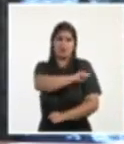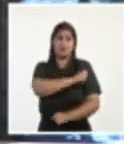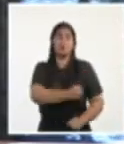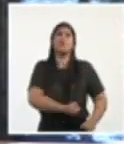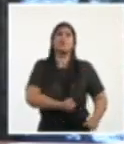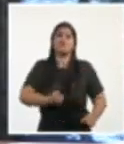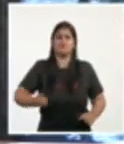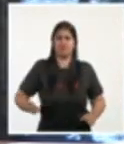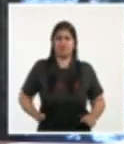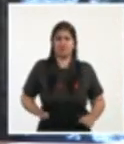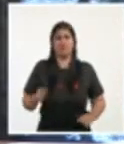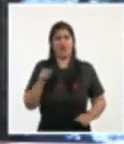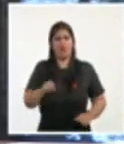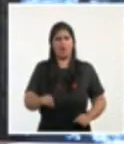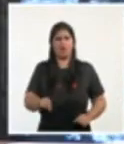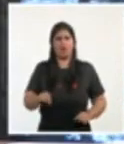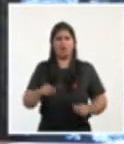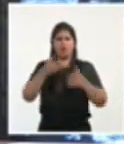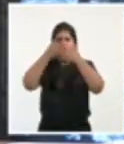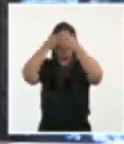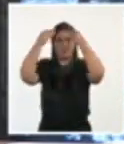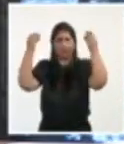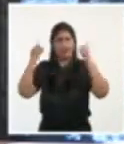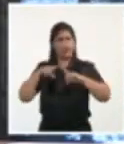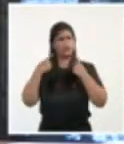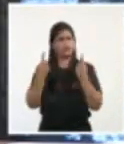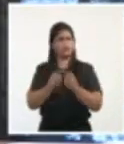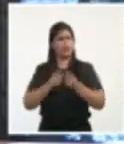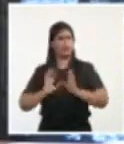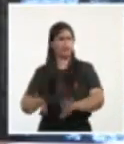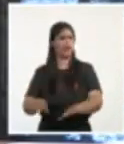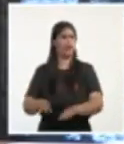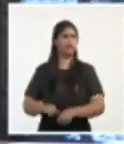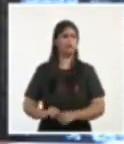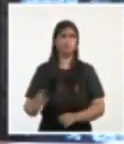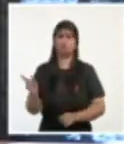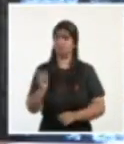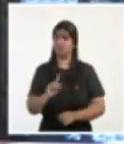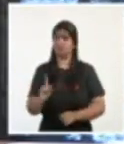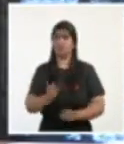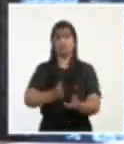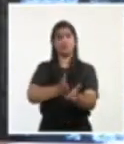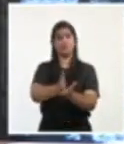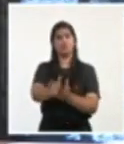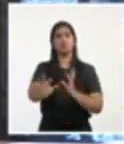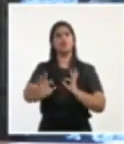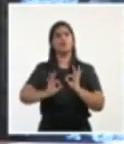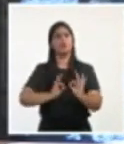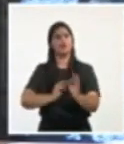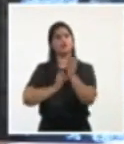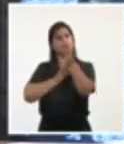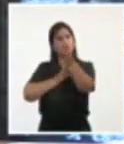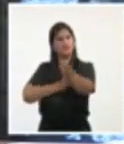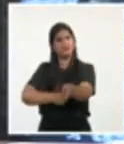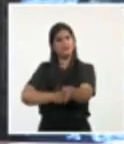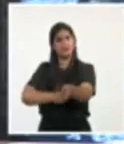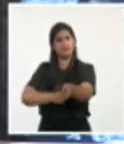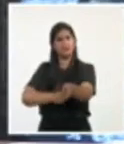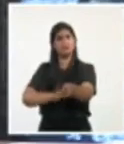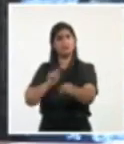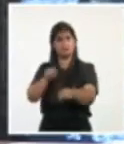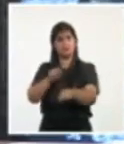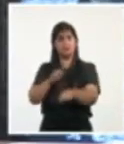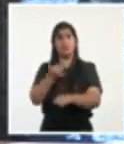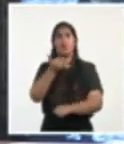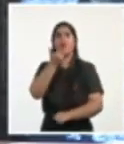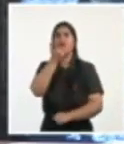opción, no tenemos otra opción, porque la inercia y la indisciplina se pagan a un costo muy alto, que son